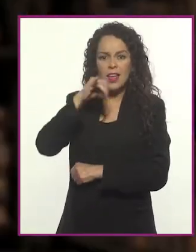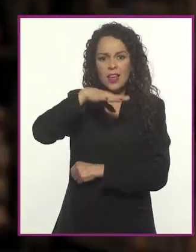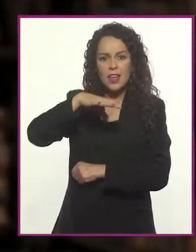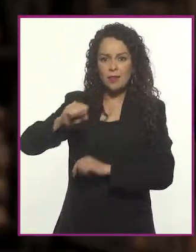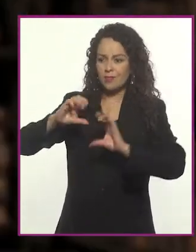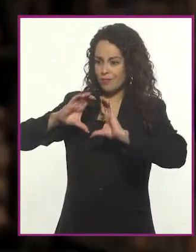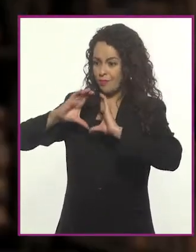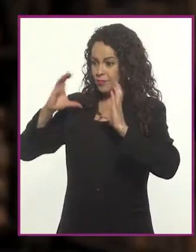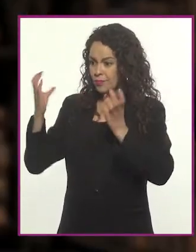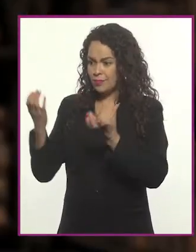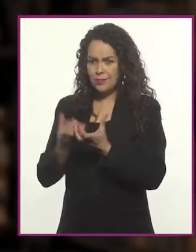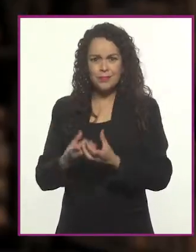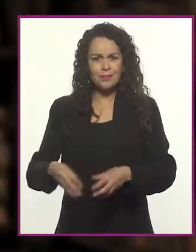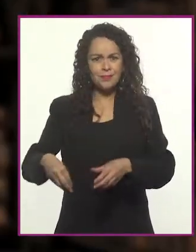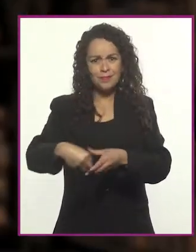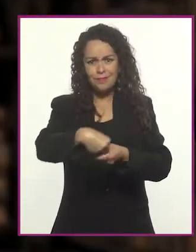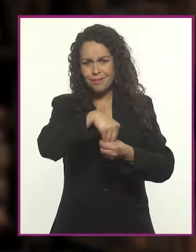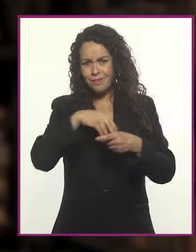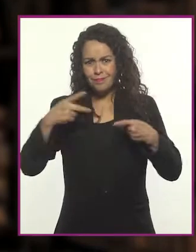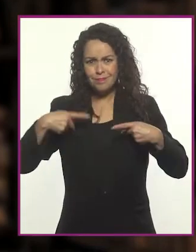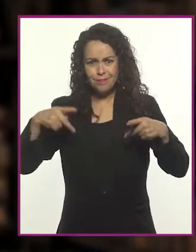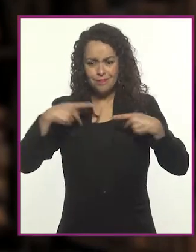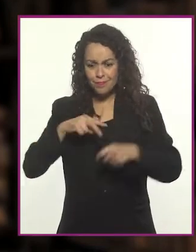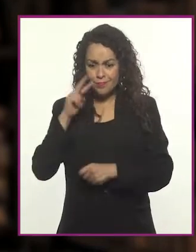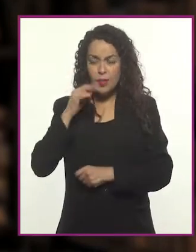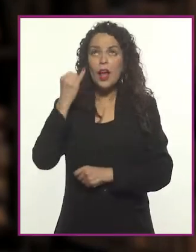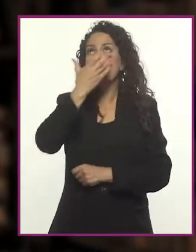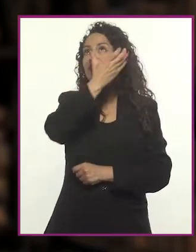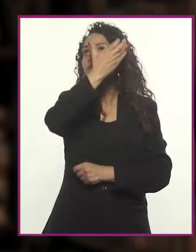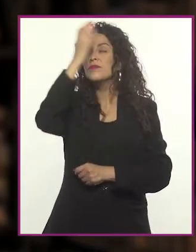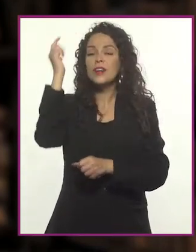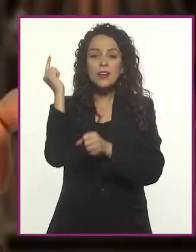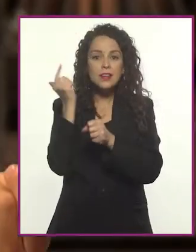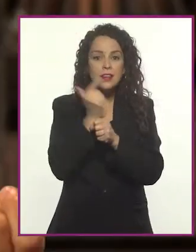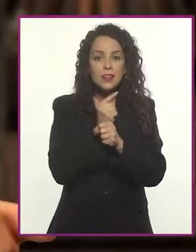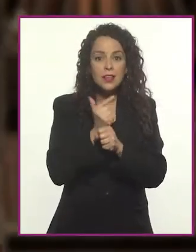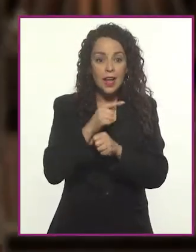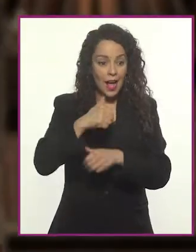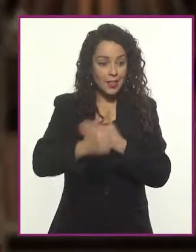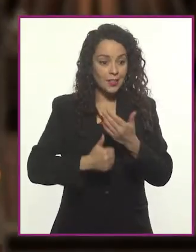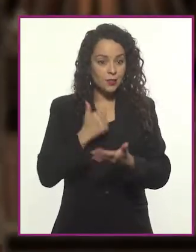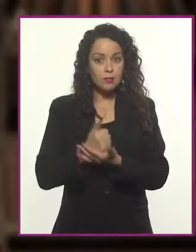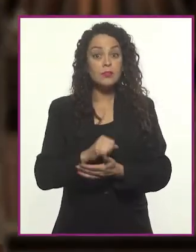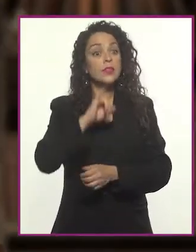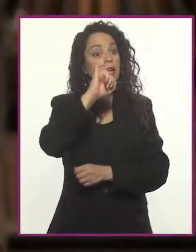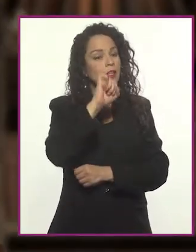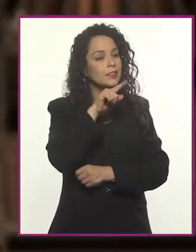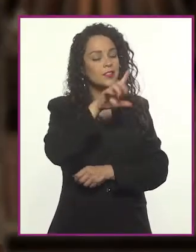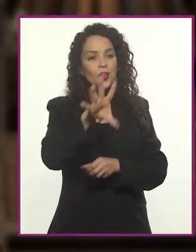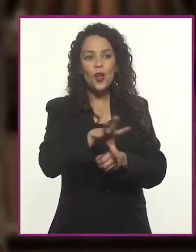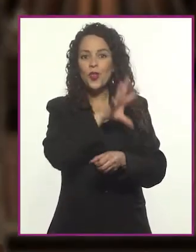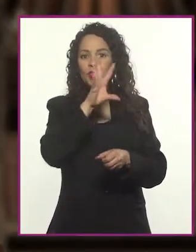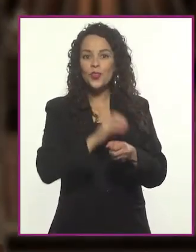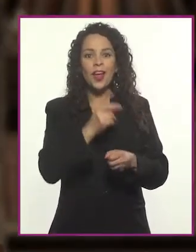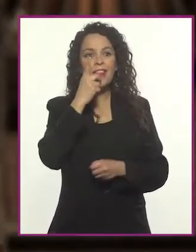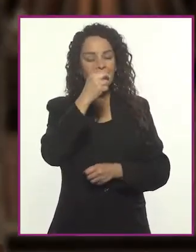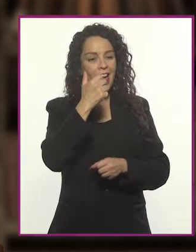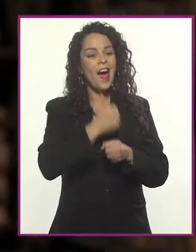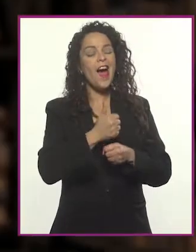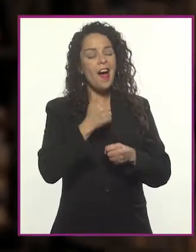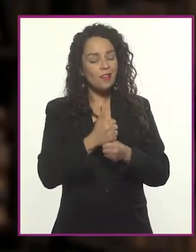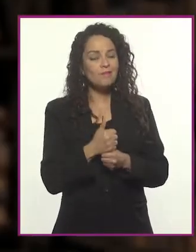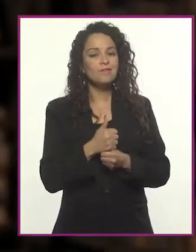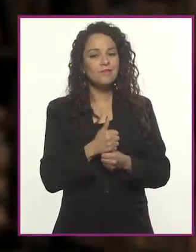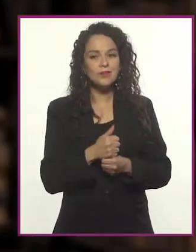con gradas llenas y el cielo gris de la ciudad. Sí, está todo lo que contaba el abuelo.